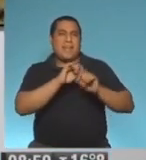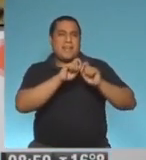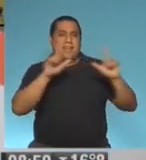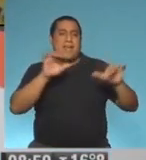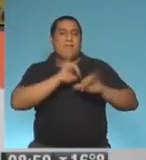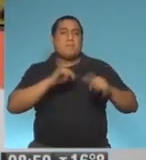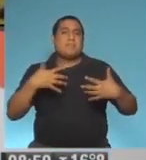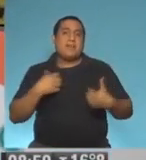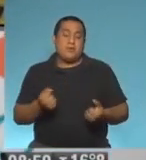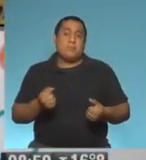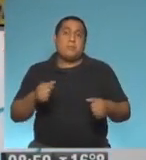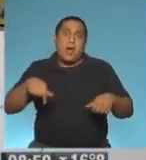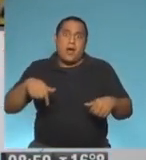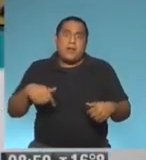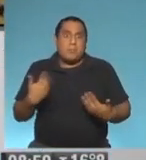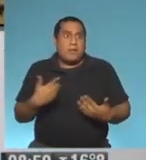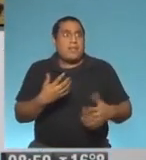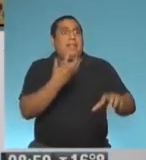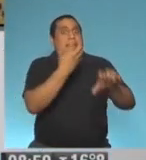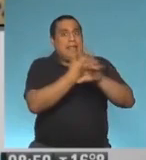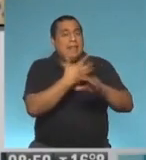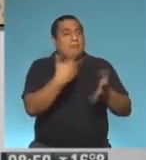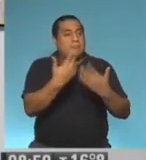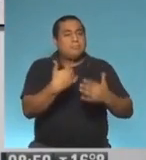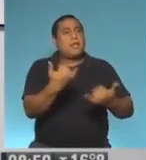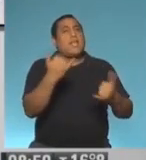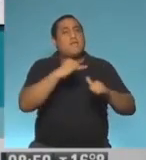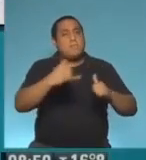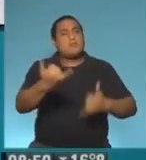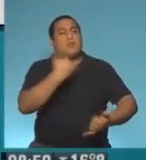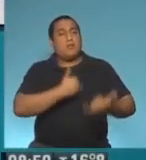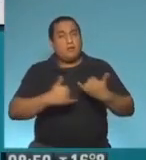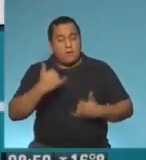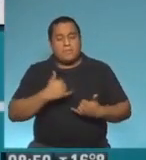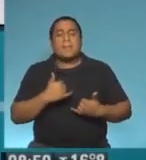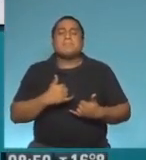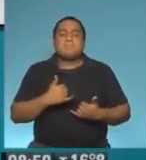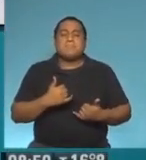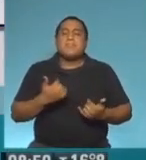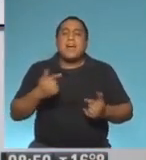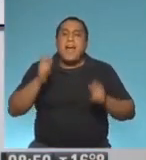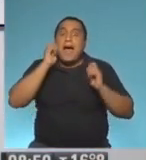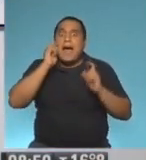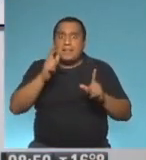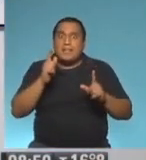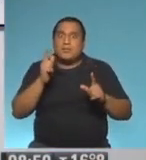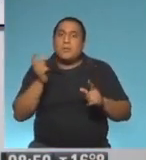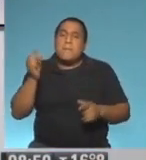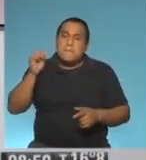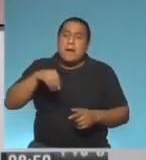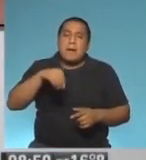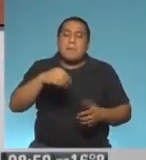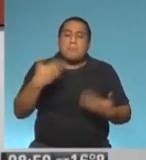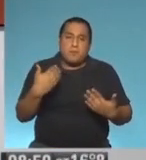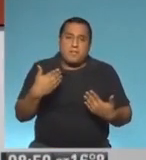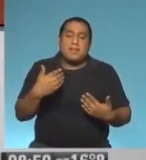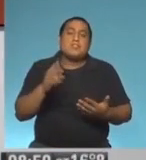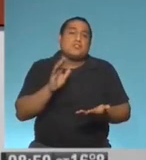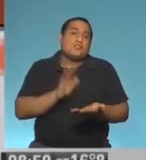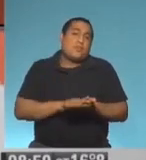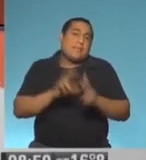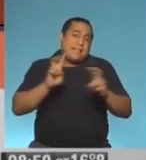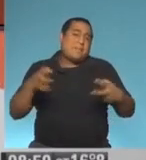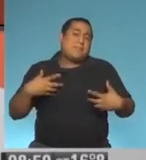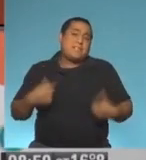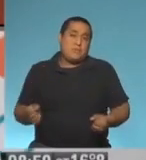la gran oportunidad siempre de charlar con vos y de poder informarnos y estar más atentos a todo lo que tiene que ver con nuestra salud un